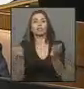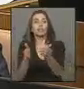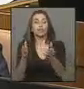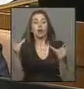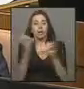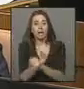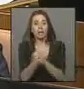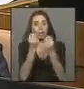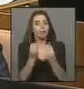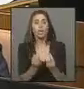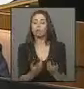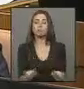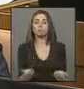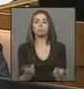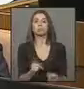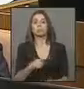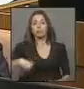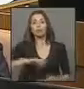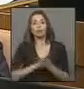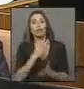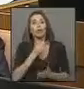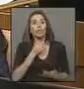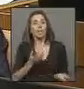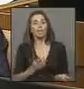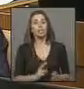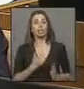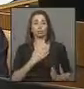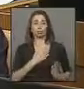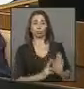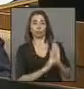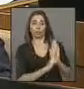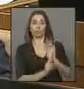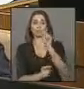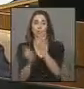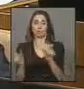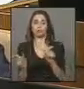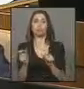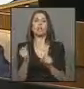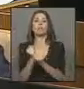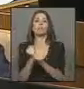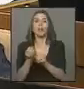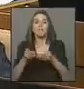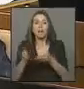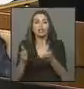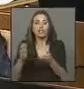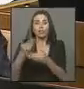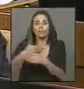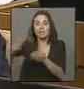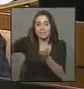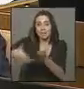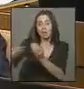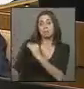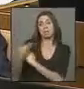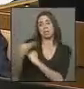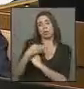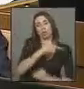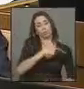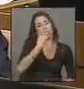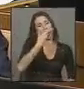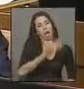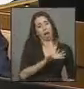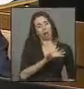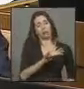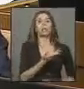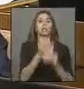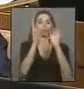manera ágil, como todos queremos. En nombre de los pescadores artesanales que me solicitaron realizar esta intervención, solicito que se